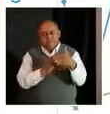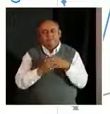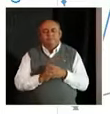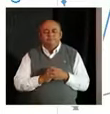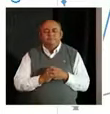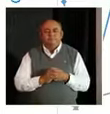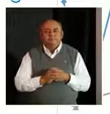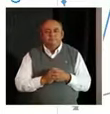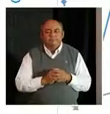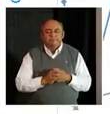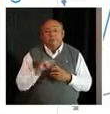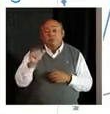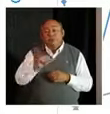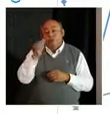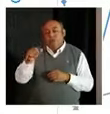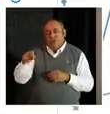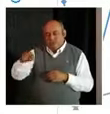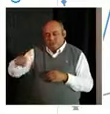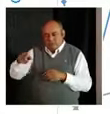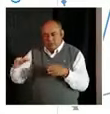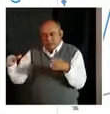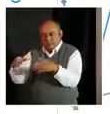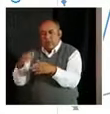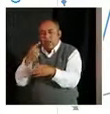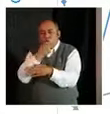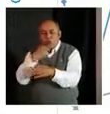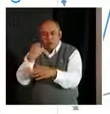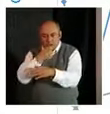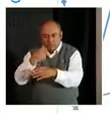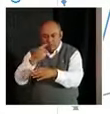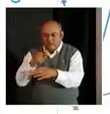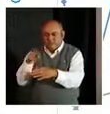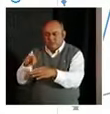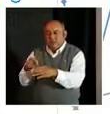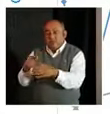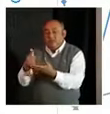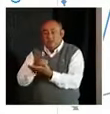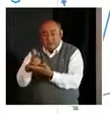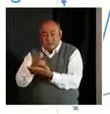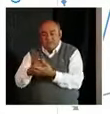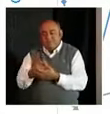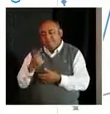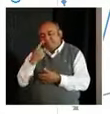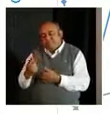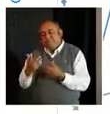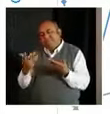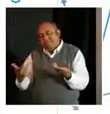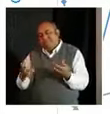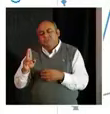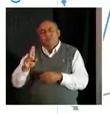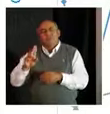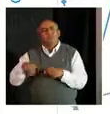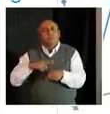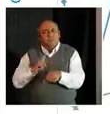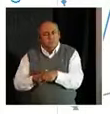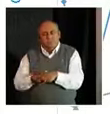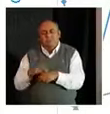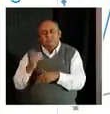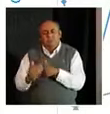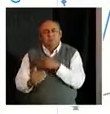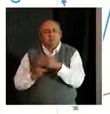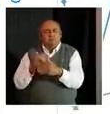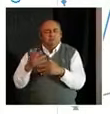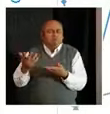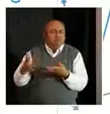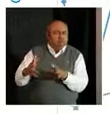En el caso de la presa de La Boca en gris, también vemos que se ha mantenido de una manera bastante estable alrededor de